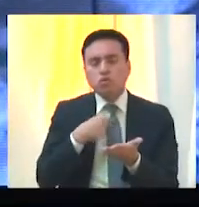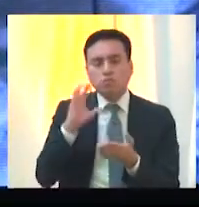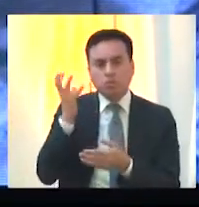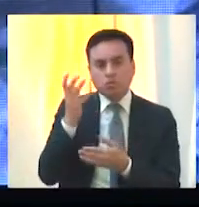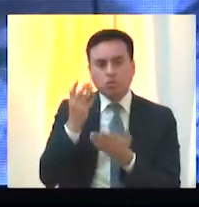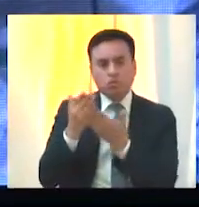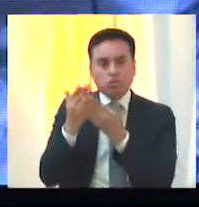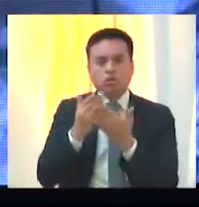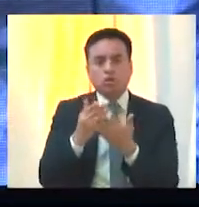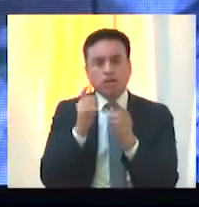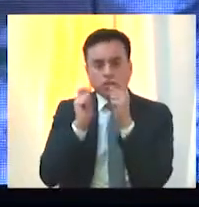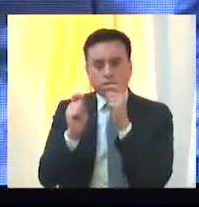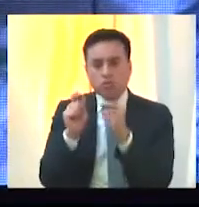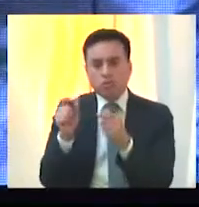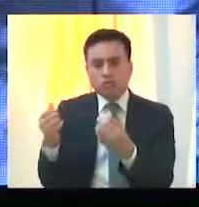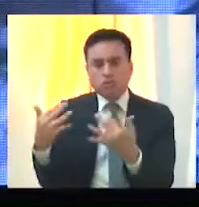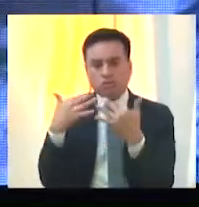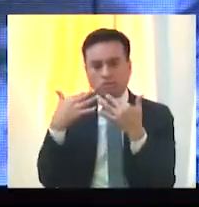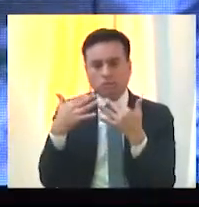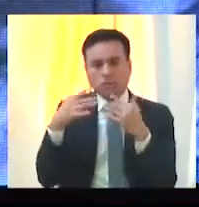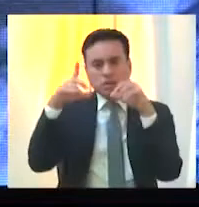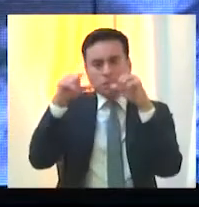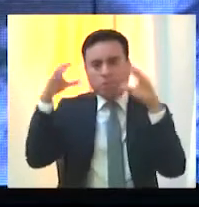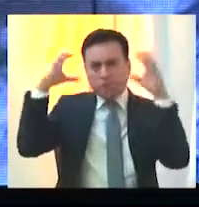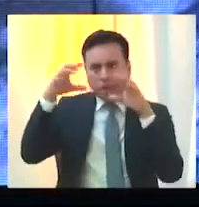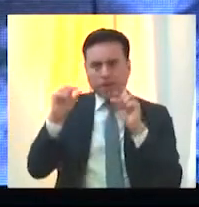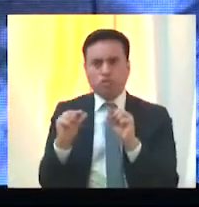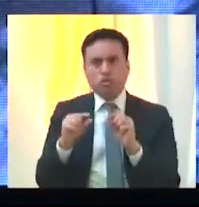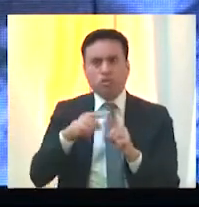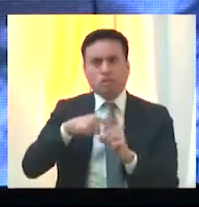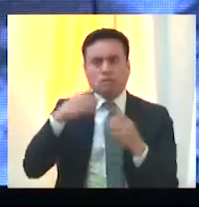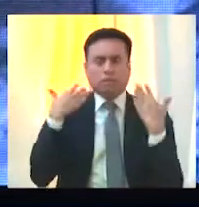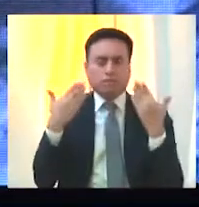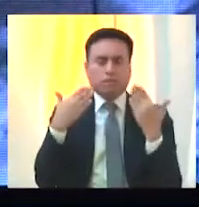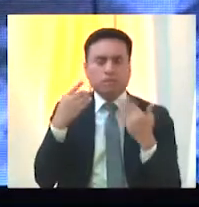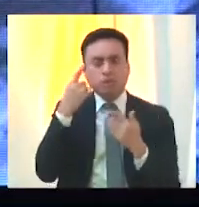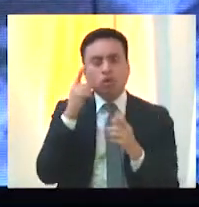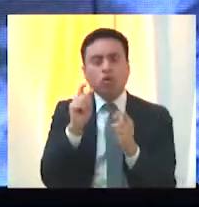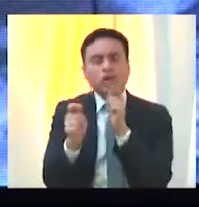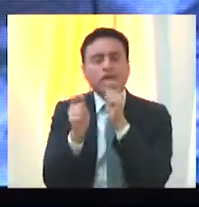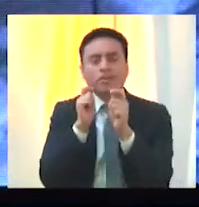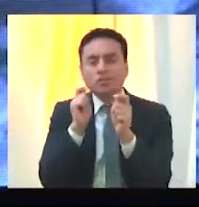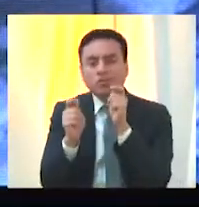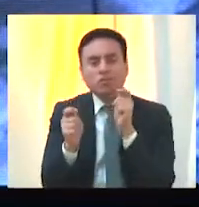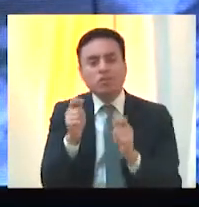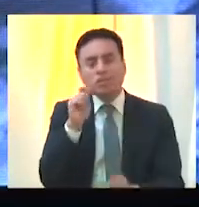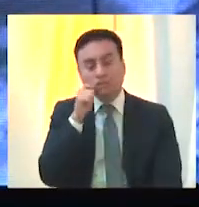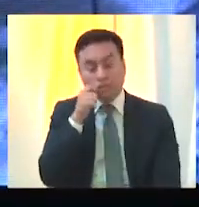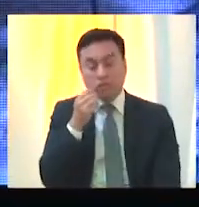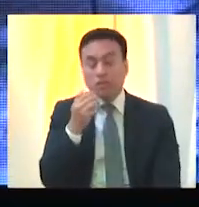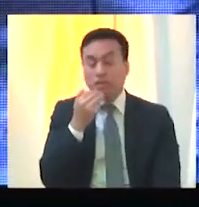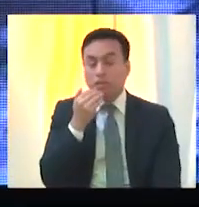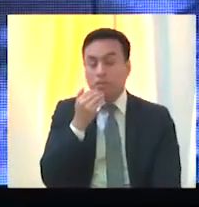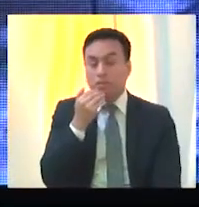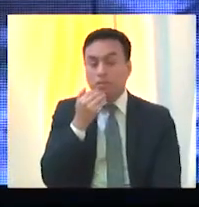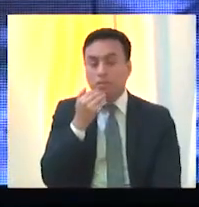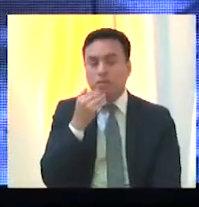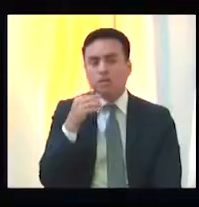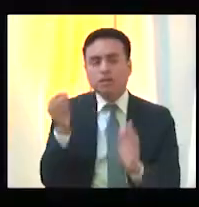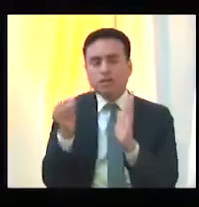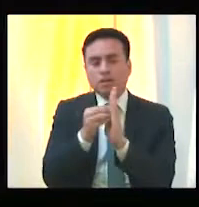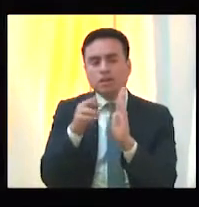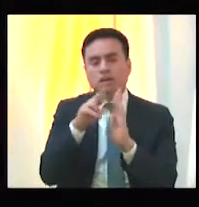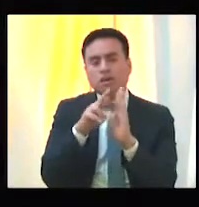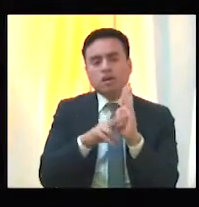con el riesgo físico, con la exposición, menos precipitación, más temperatura. Pero el riesgo, recuerden ustedes, también tiene que ver con las